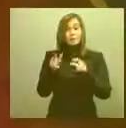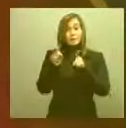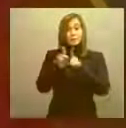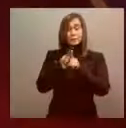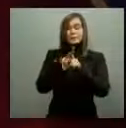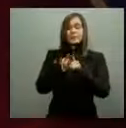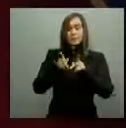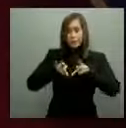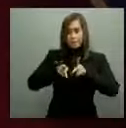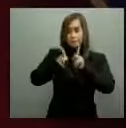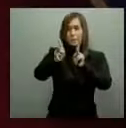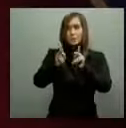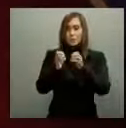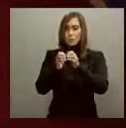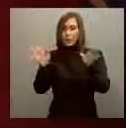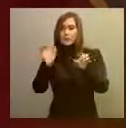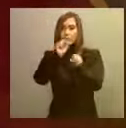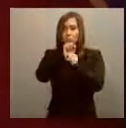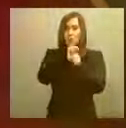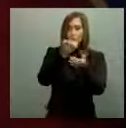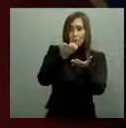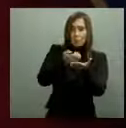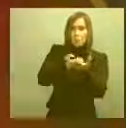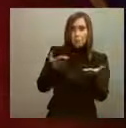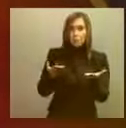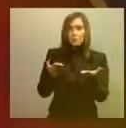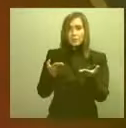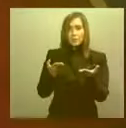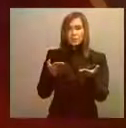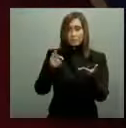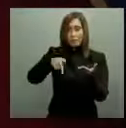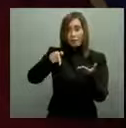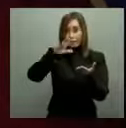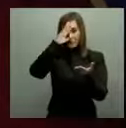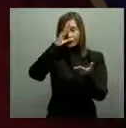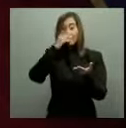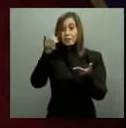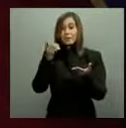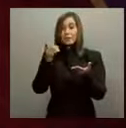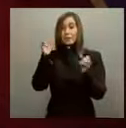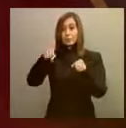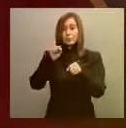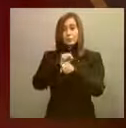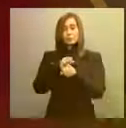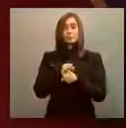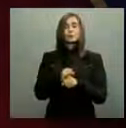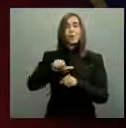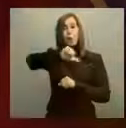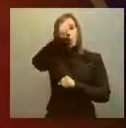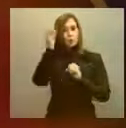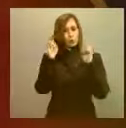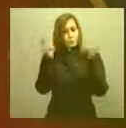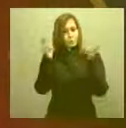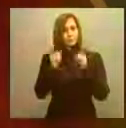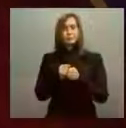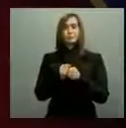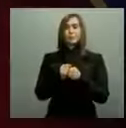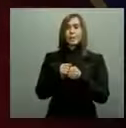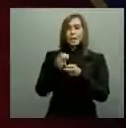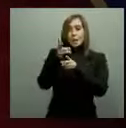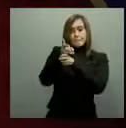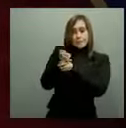economía antes que la mayoría de los países de nuestro entorno. En relación con el endeudamiento, es